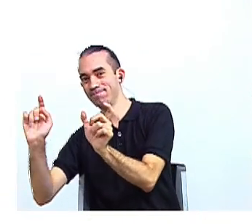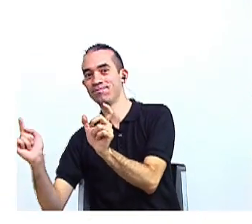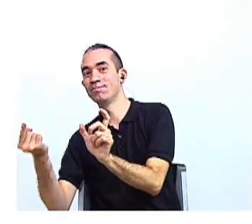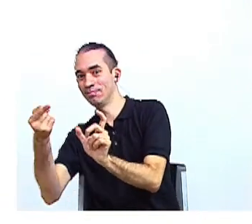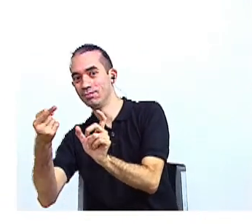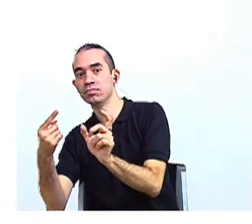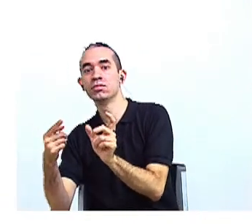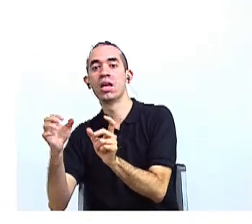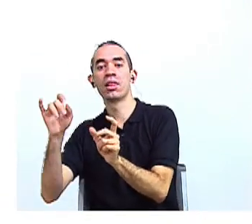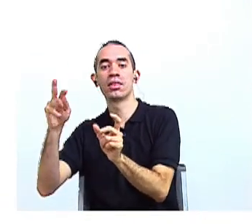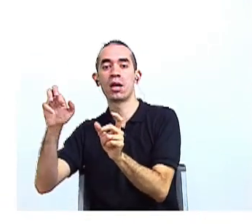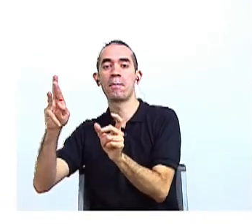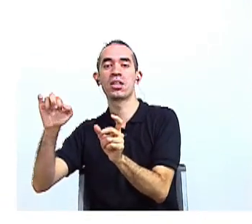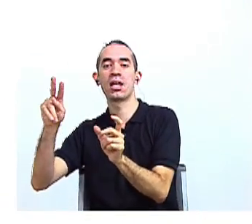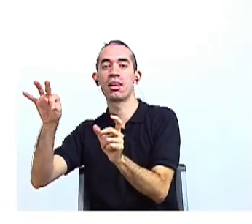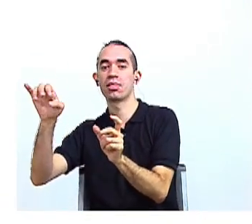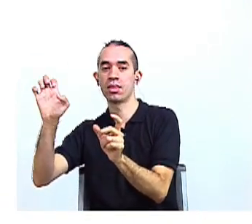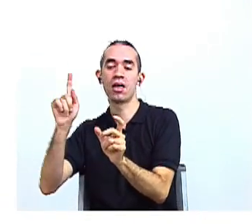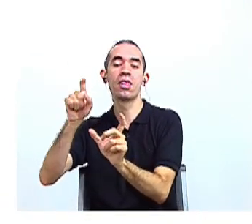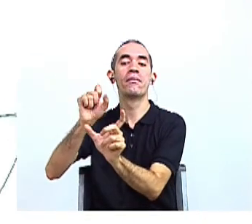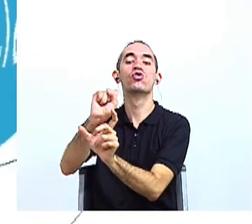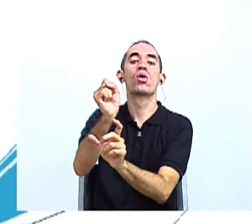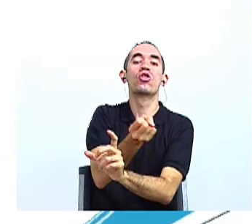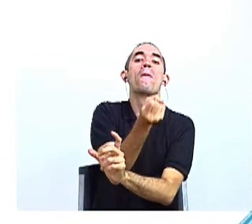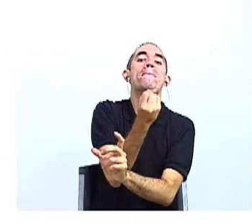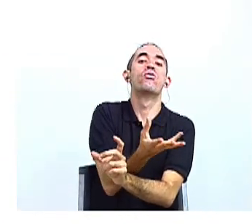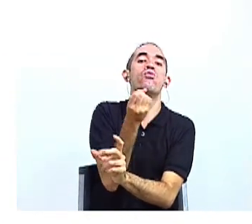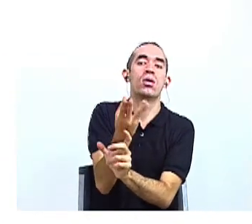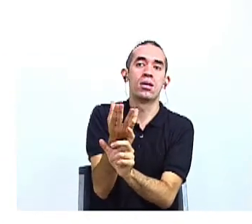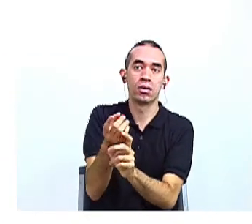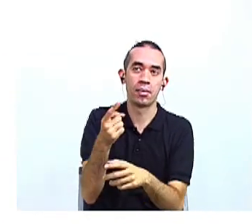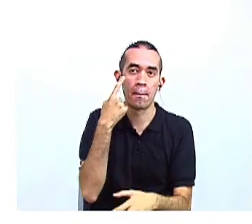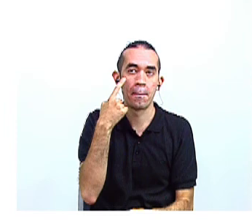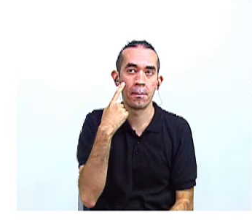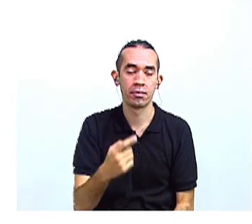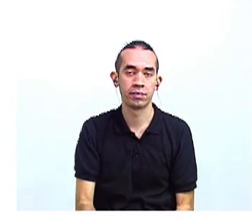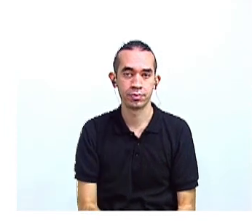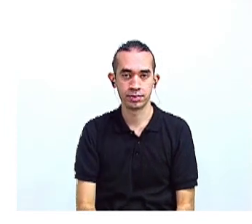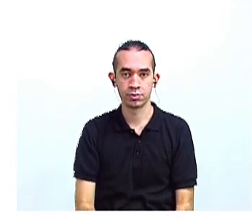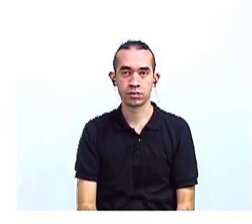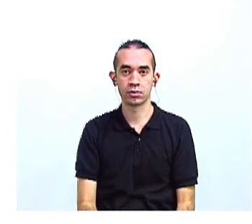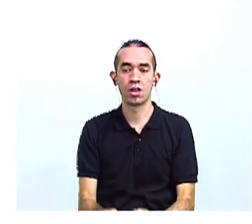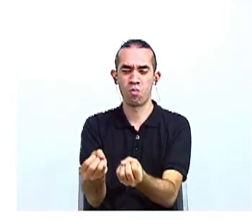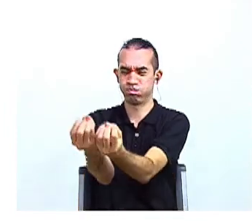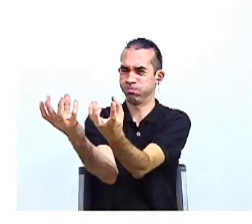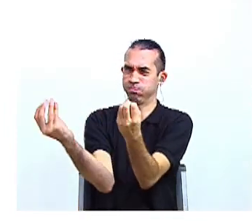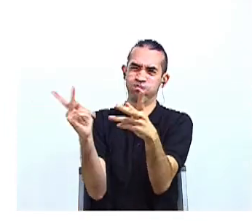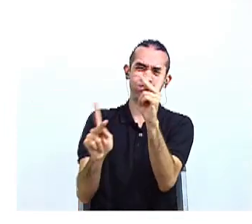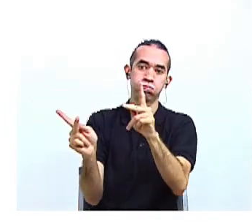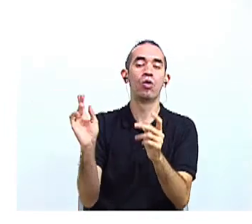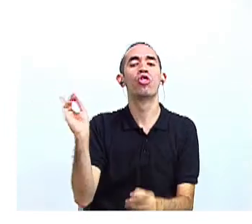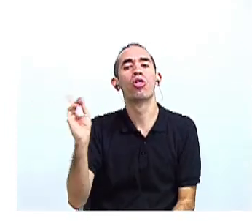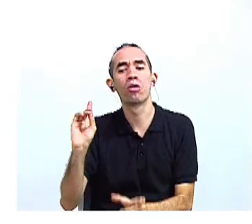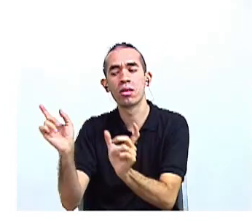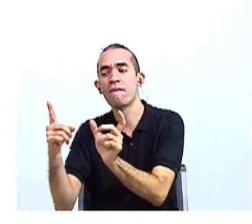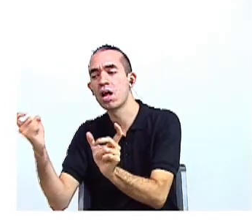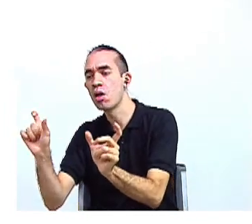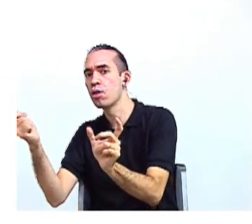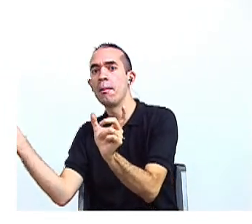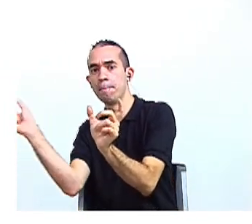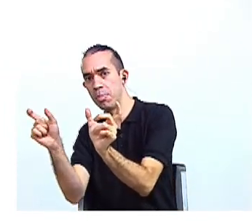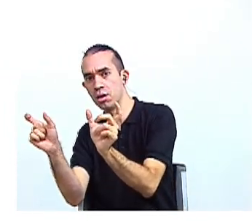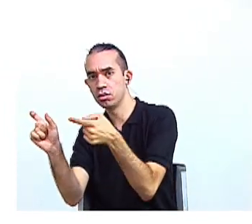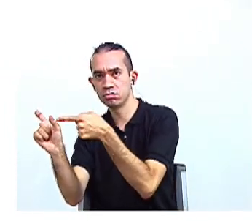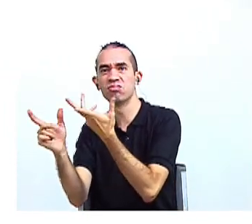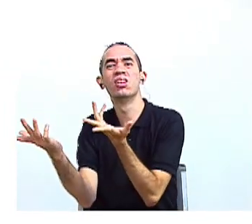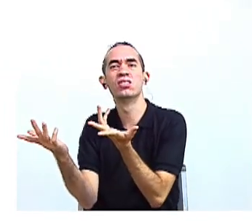particular, el sujeto debe ir en plural. Veamos el caso. Multitud no tiene un determinante. ¿Qué era un